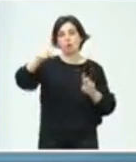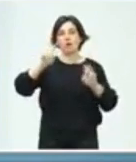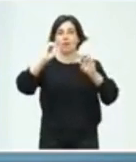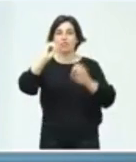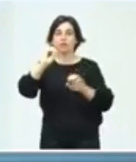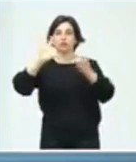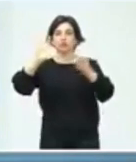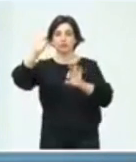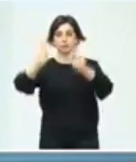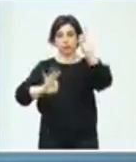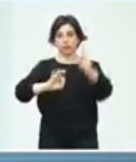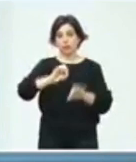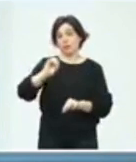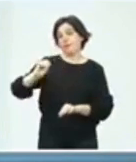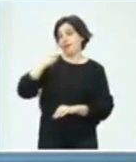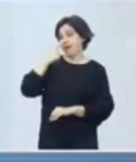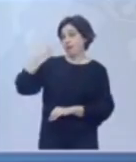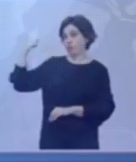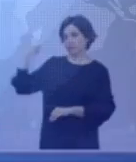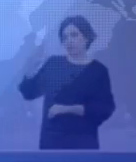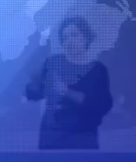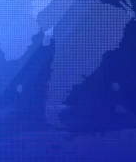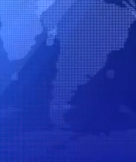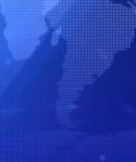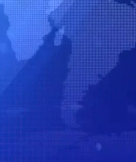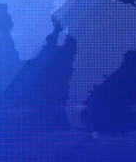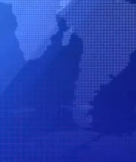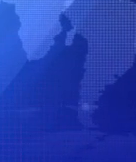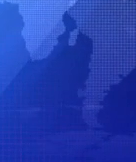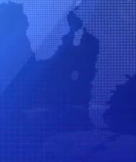7,06% con respecto al del año pasado.